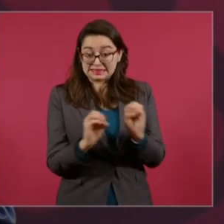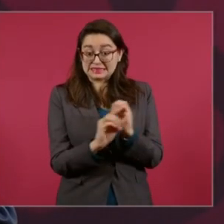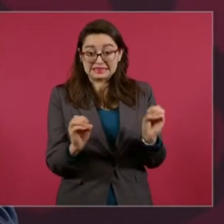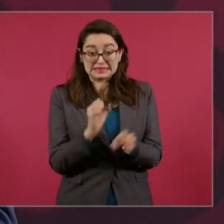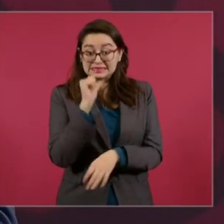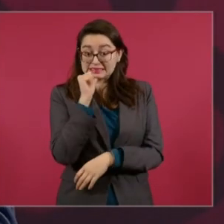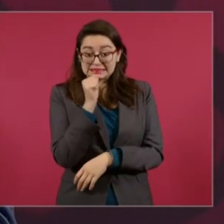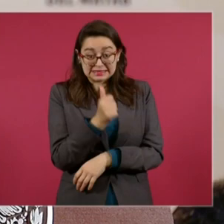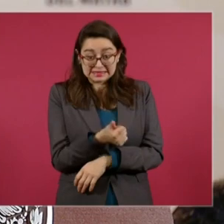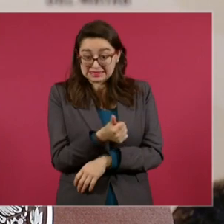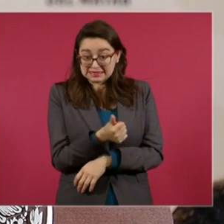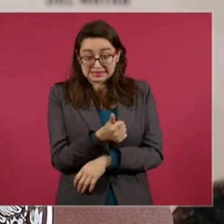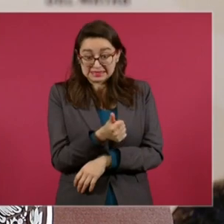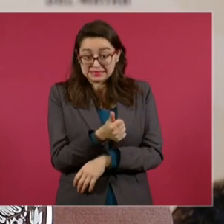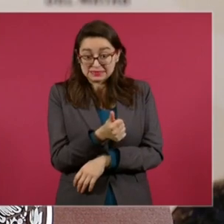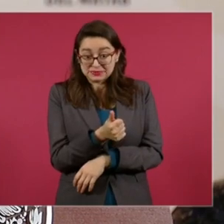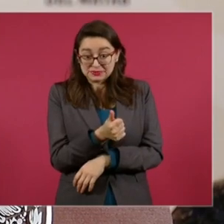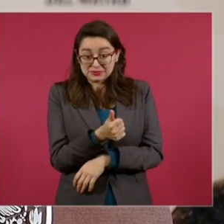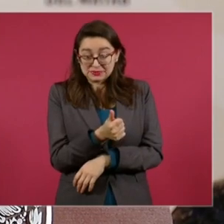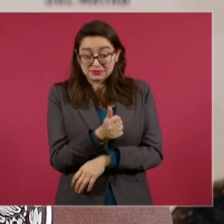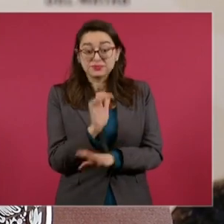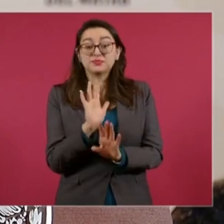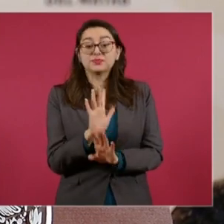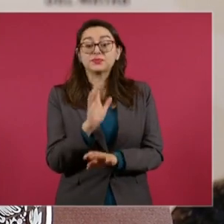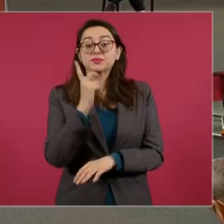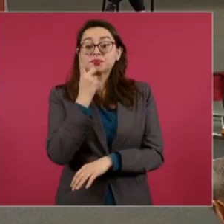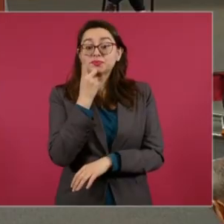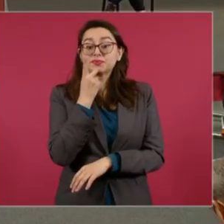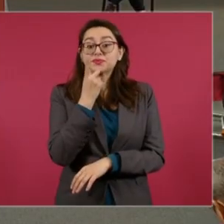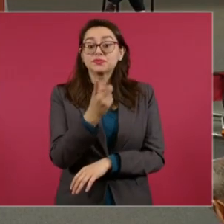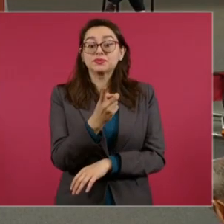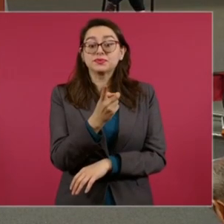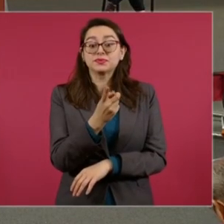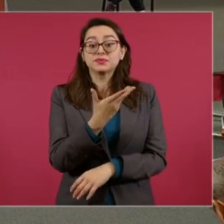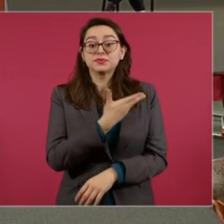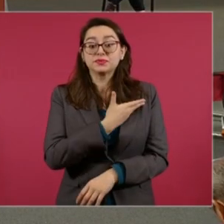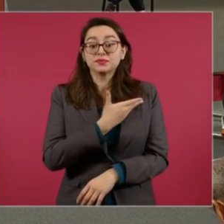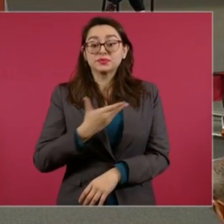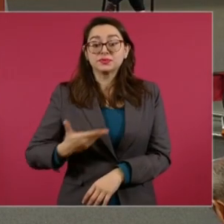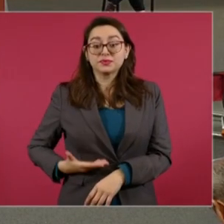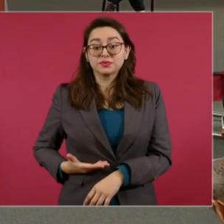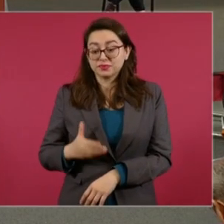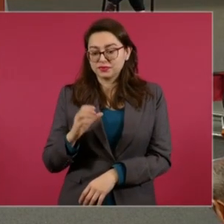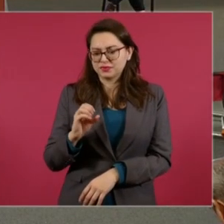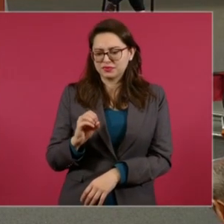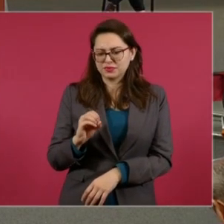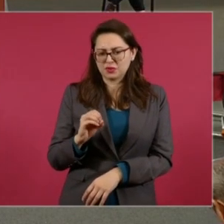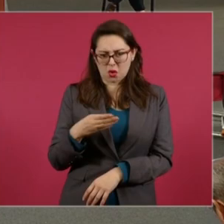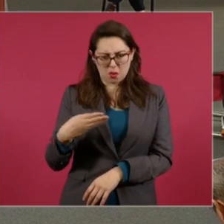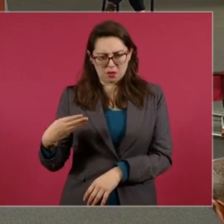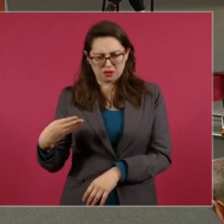que llegaron a decir que la había parado el presidente Obama.